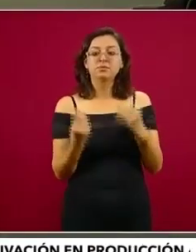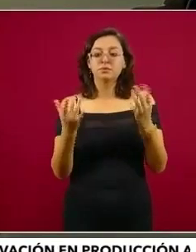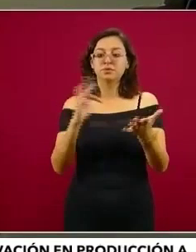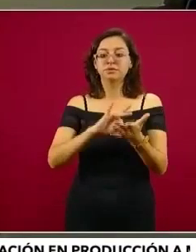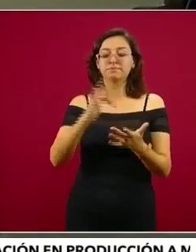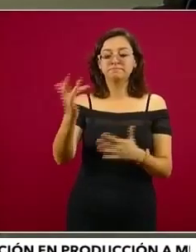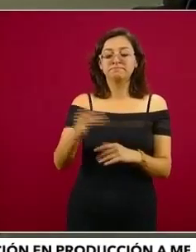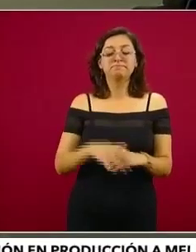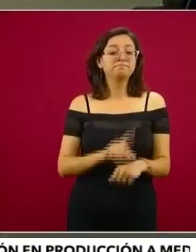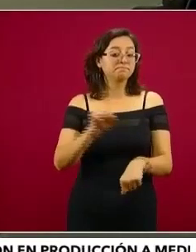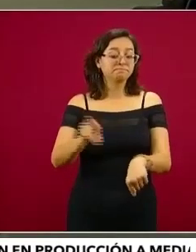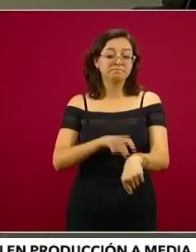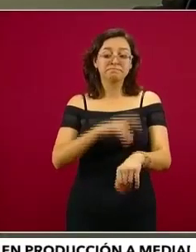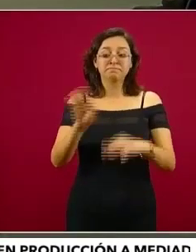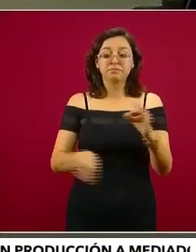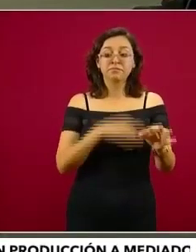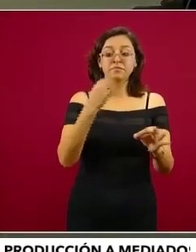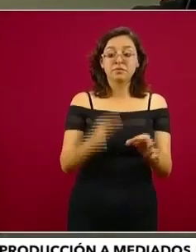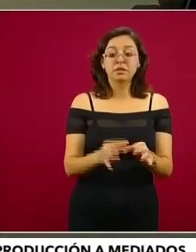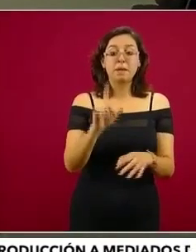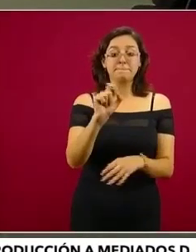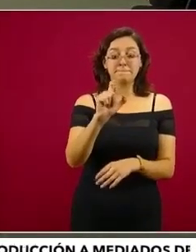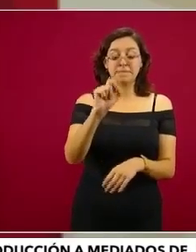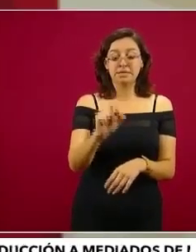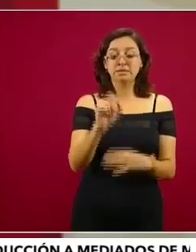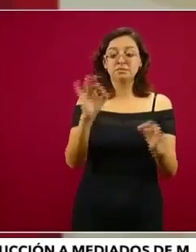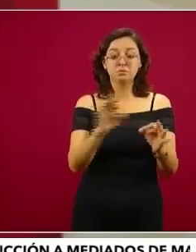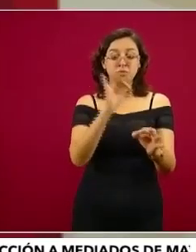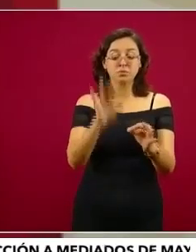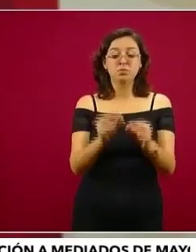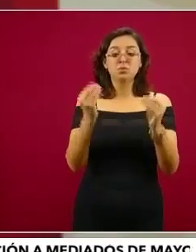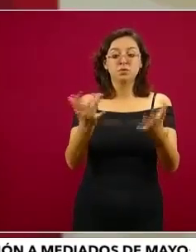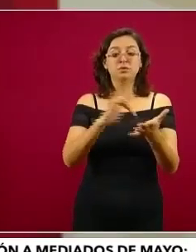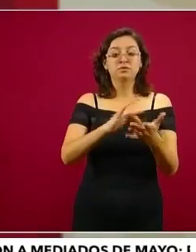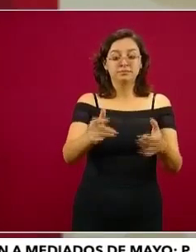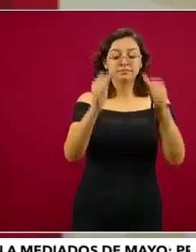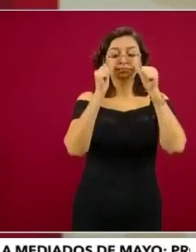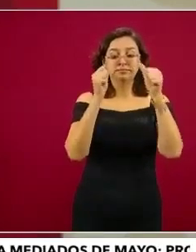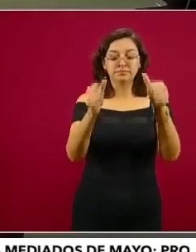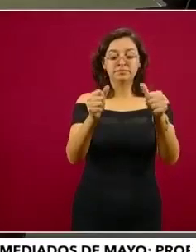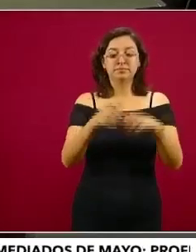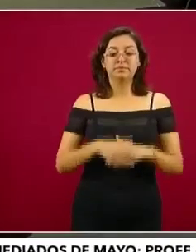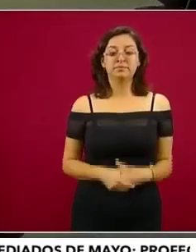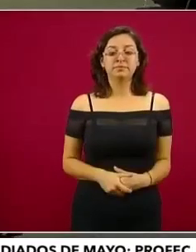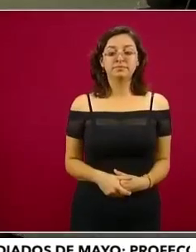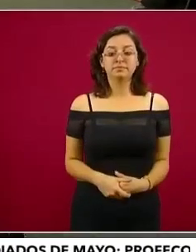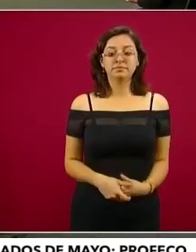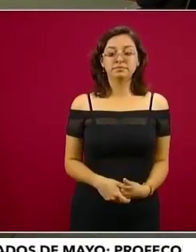Me parece que aquí acabamos, son las 20 horas en punto. Les agradezco su atención. Muchas gracias.